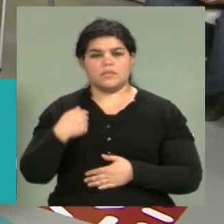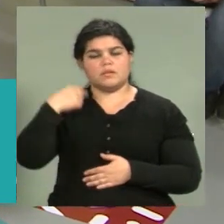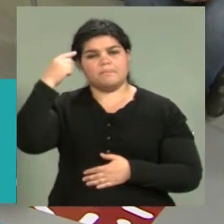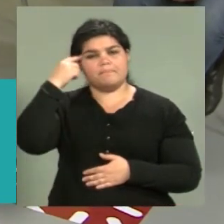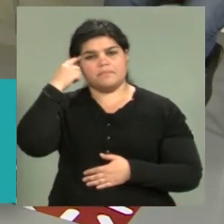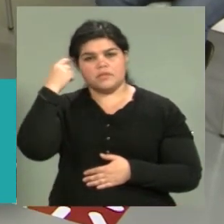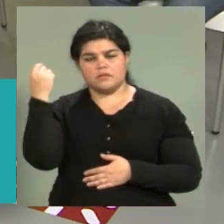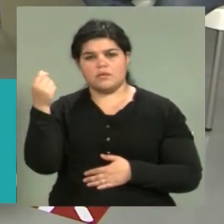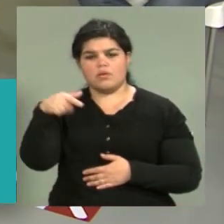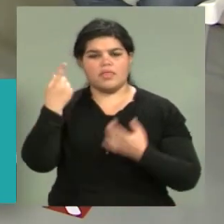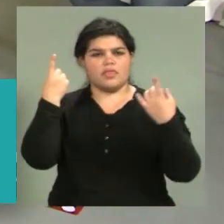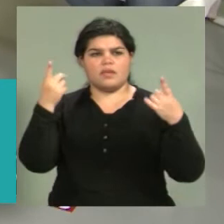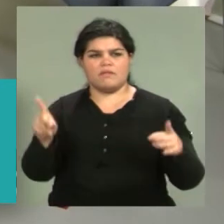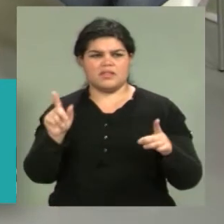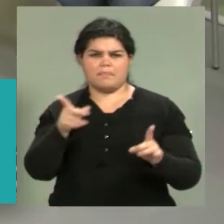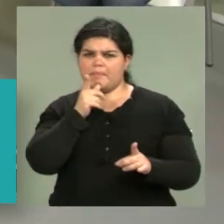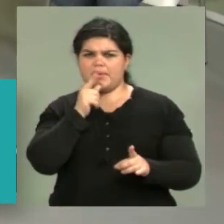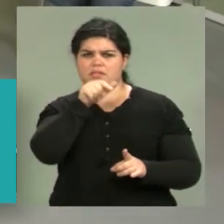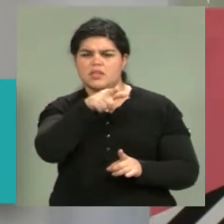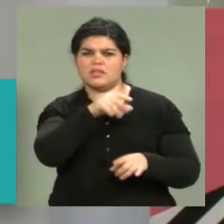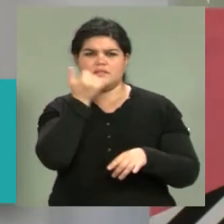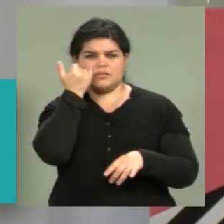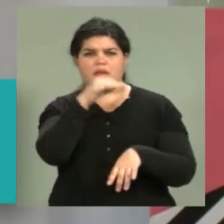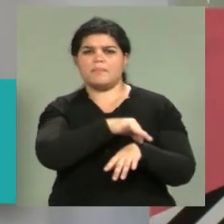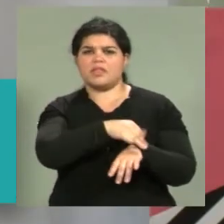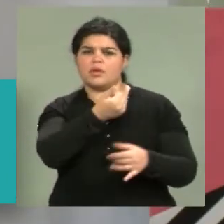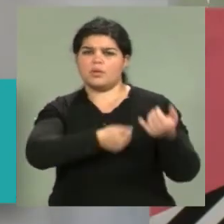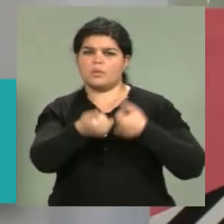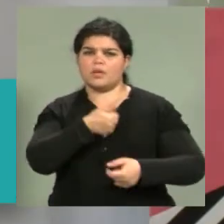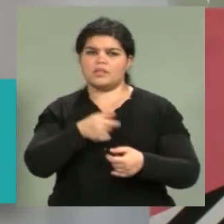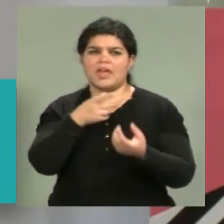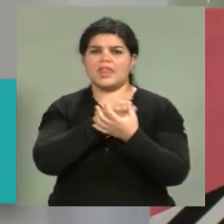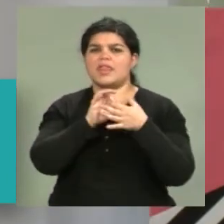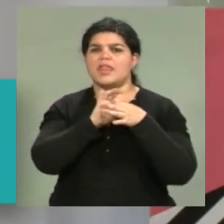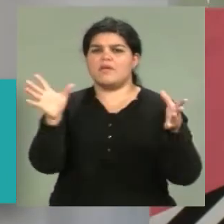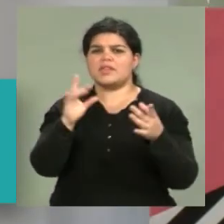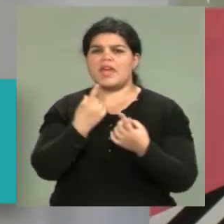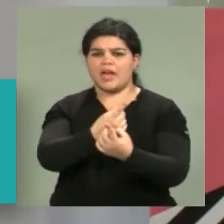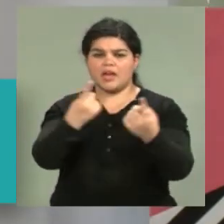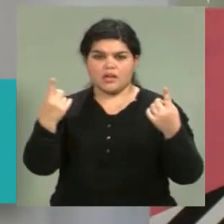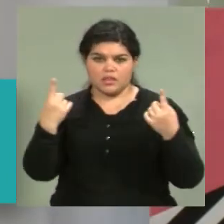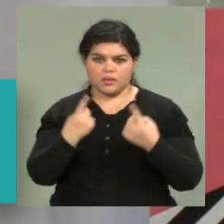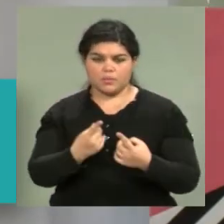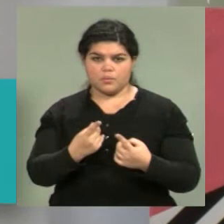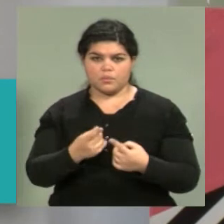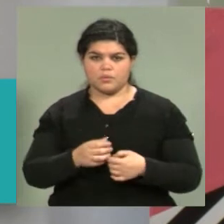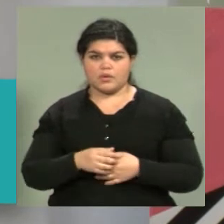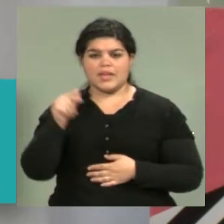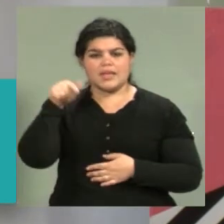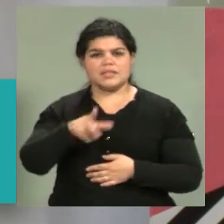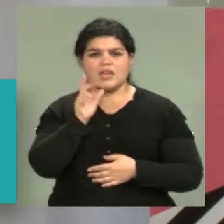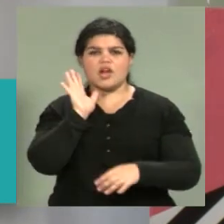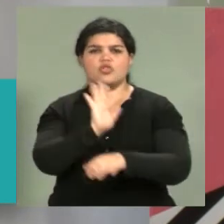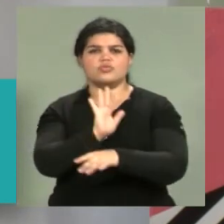distinto, que creo que el doctor lo había dicho también, de la libertad individual, ¿no? Y eso para mí es un concepto que también hay